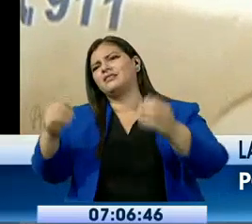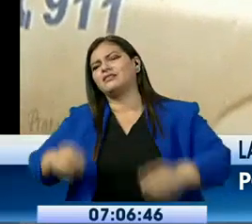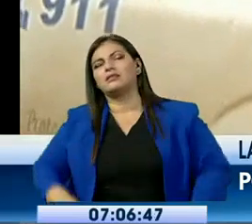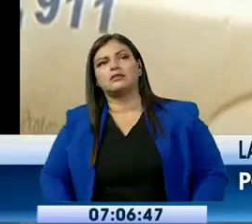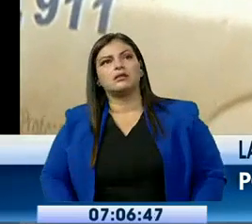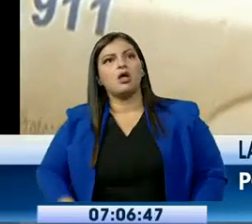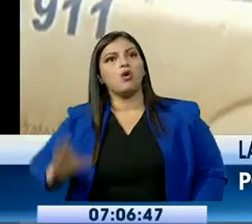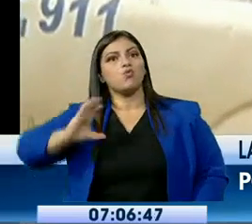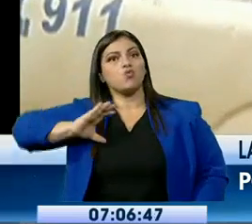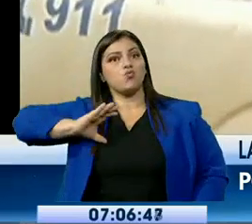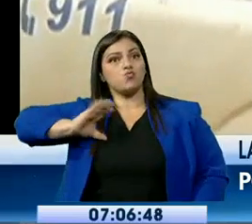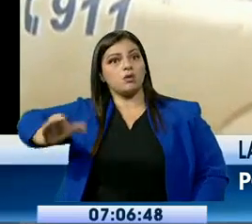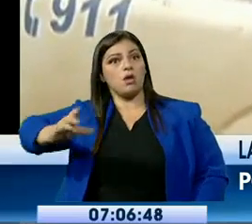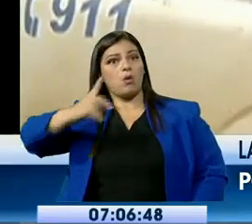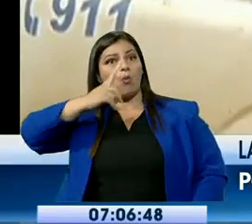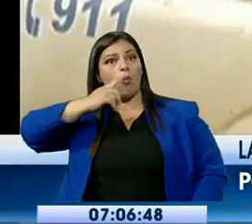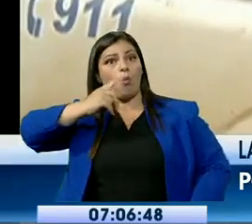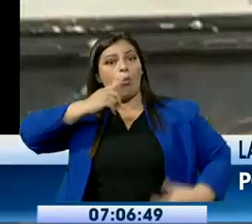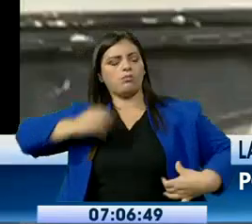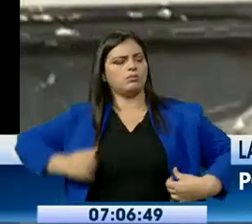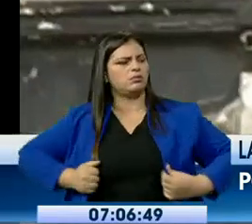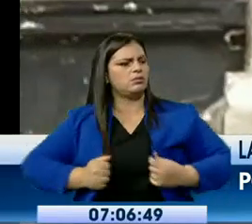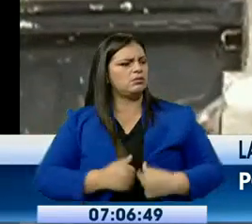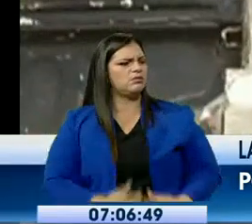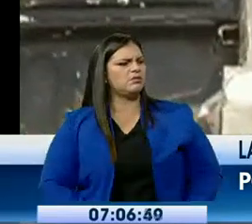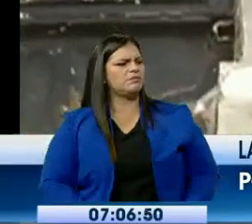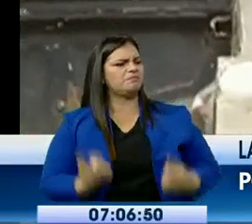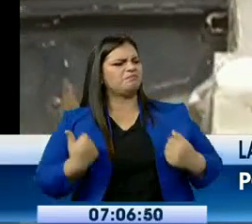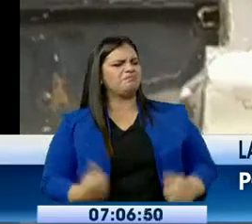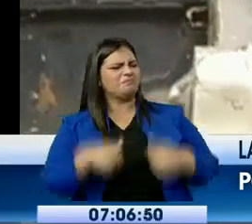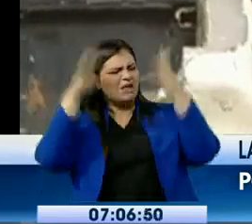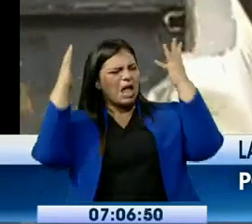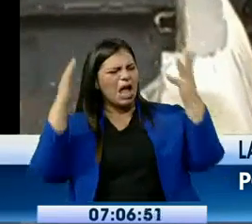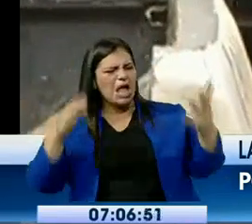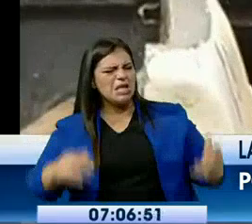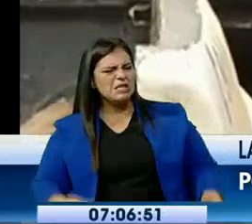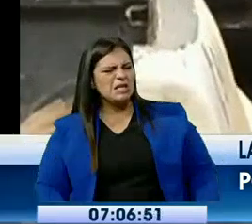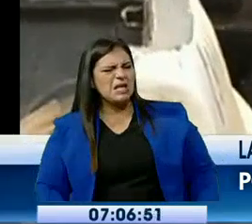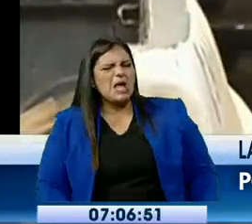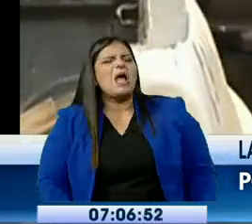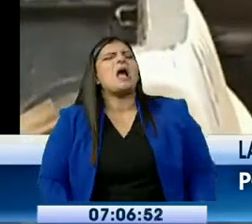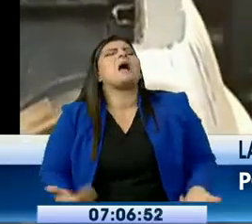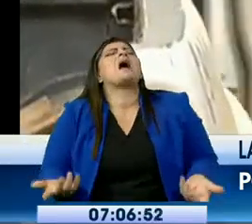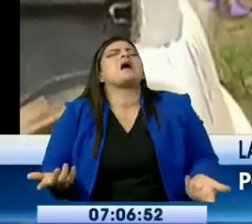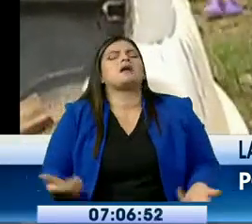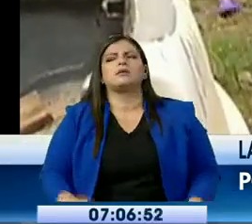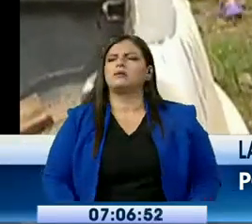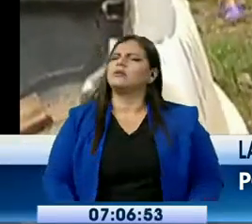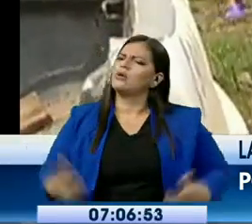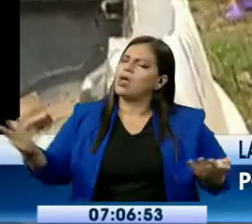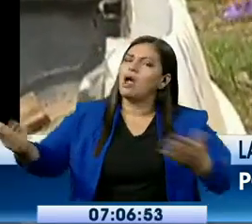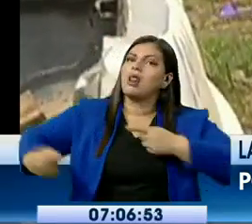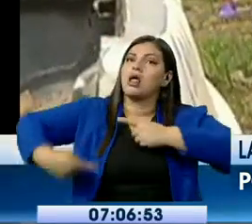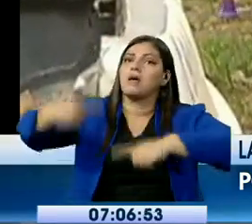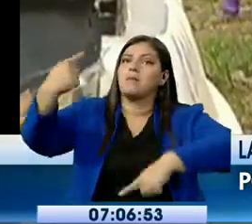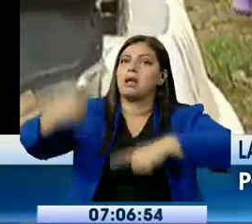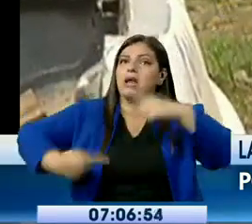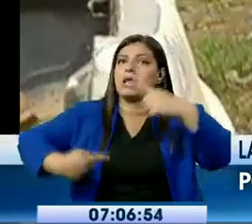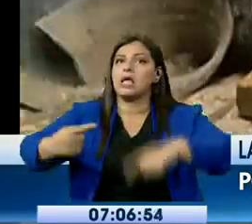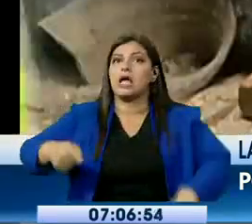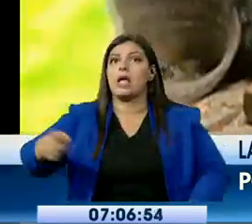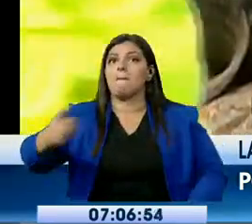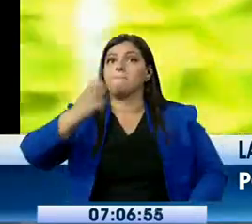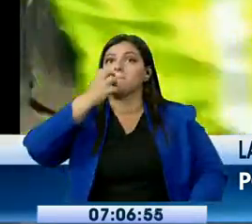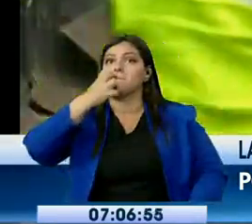lo. Él se tropezó, cayó para atrás y ahí lo cogió y lo macheteó. En la cabeza, aquí en los brazos, le cortó los brazos,